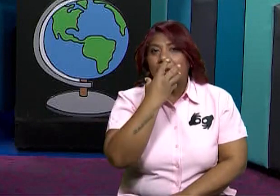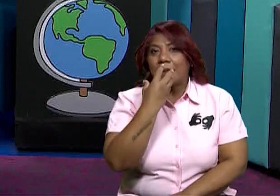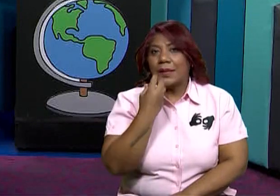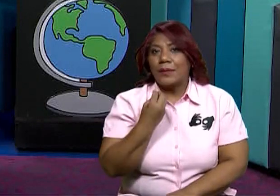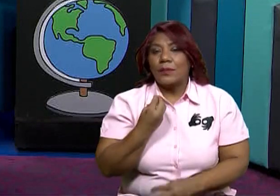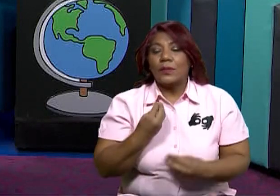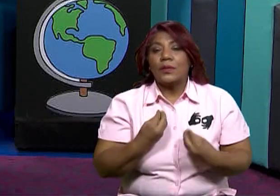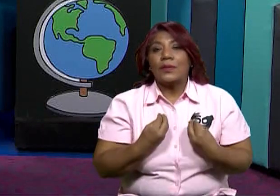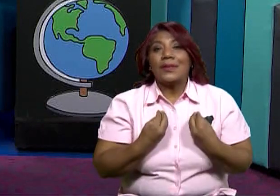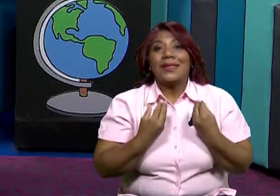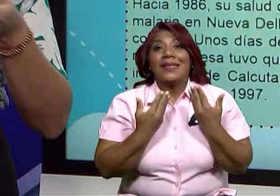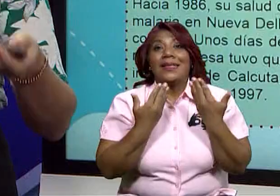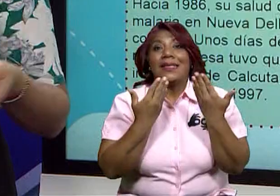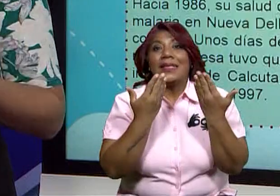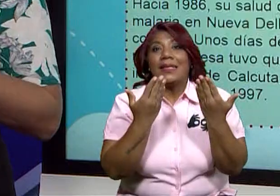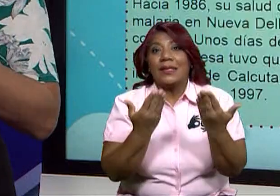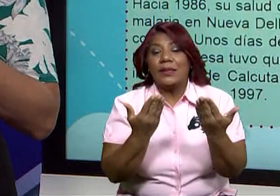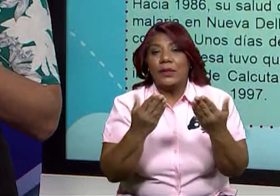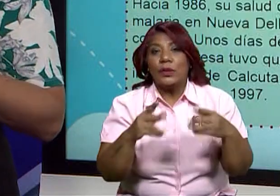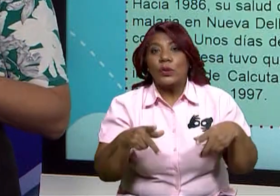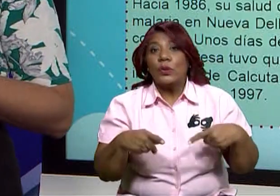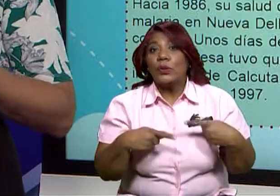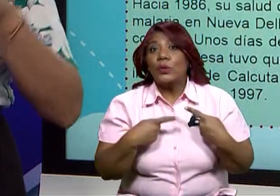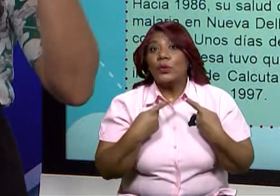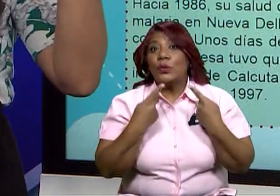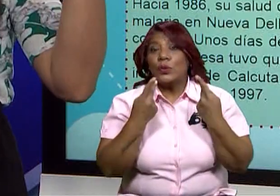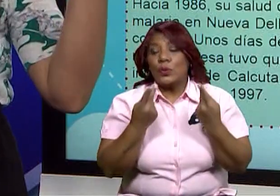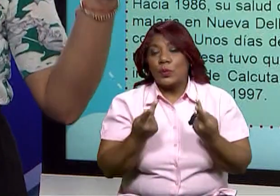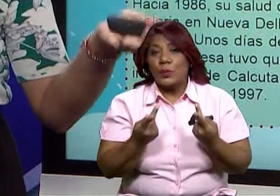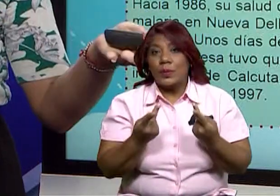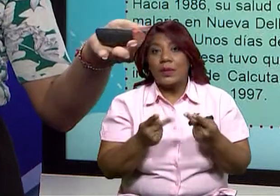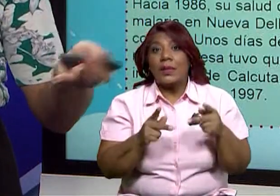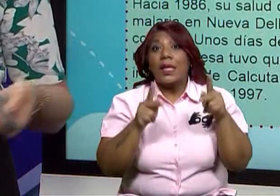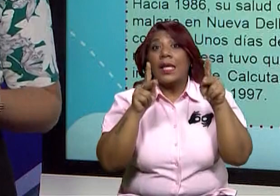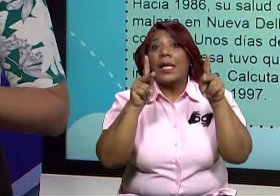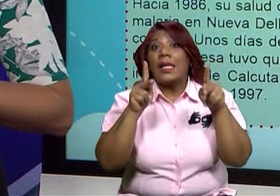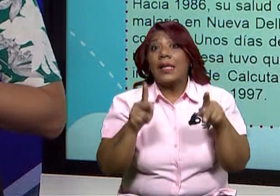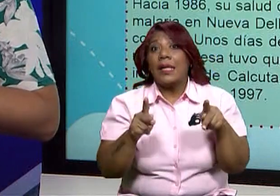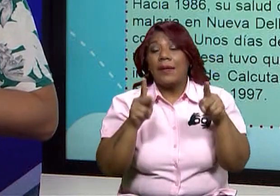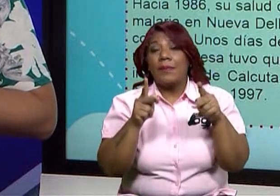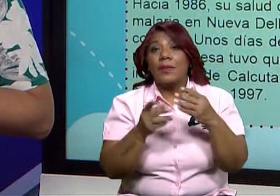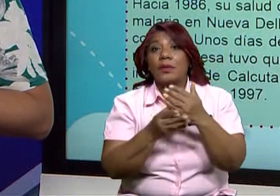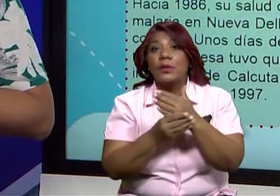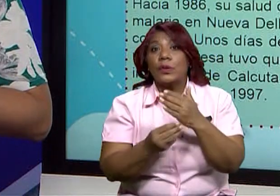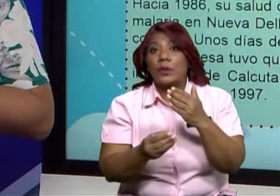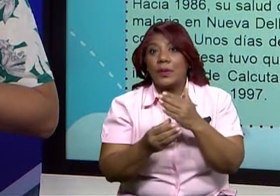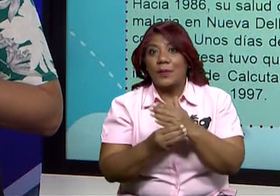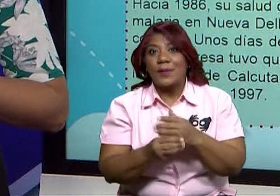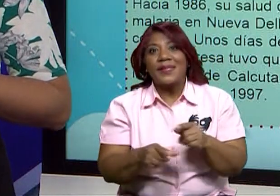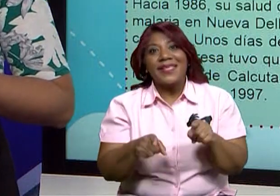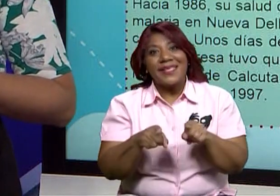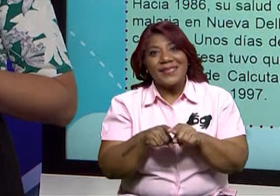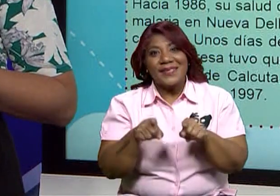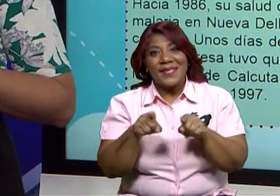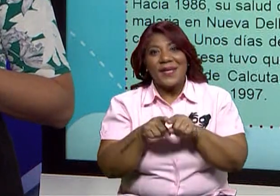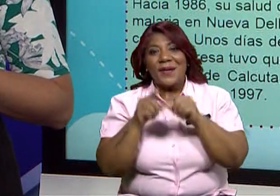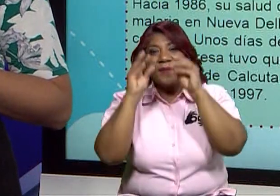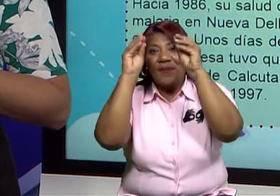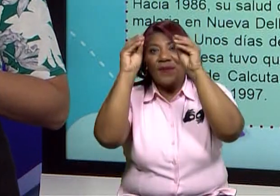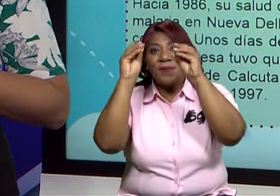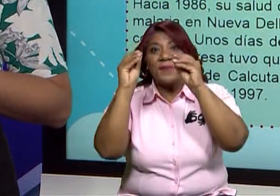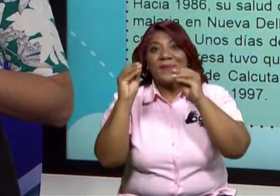a la humanidad, a los más pobres, a los necesitados. Incluso hasta fue maestra por